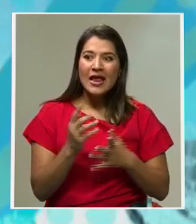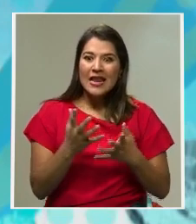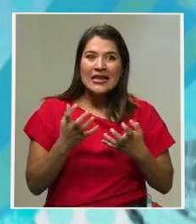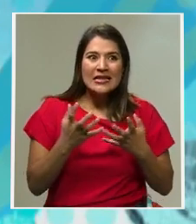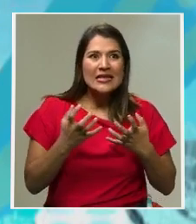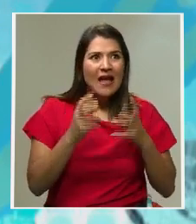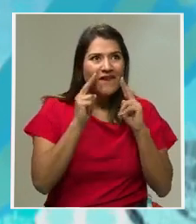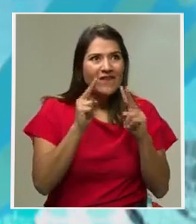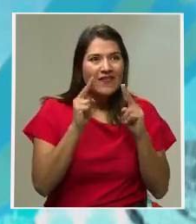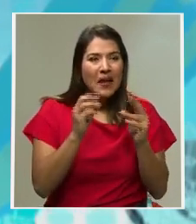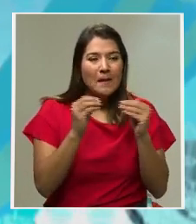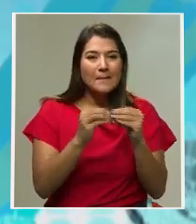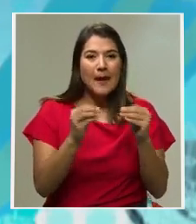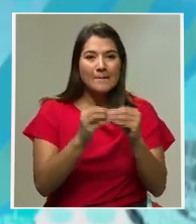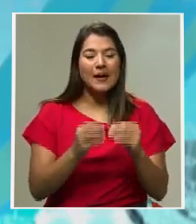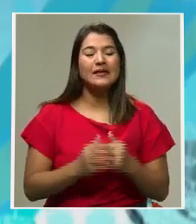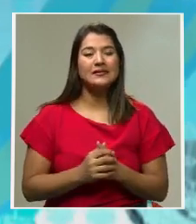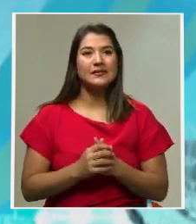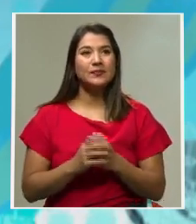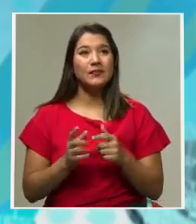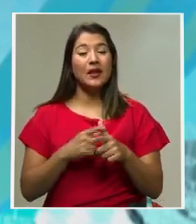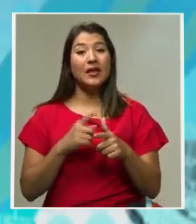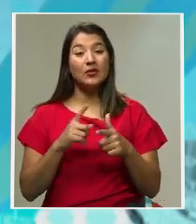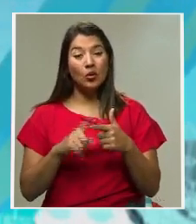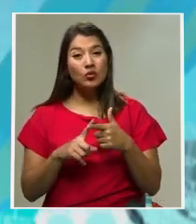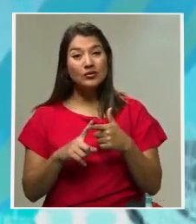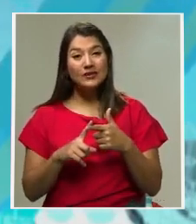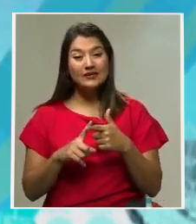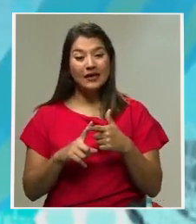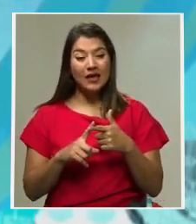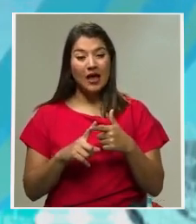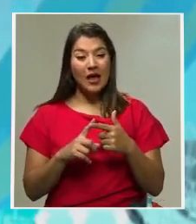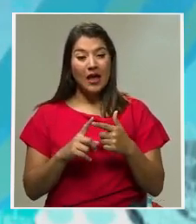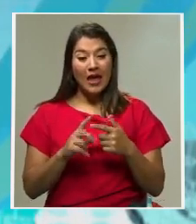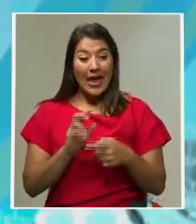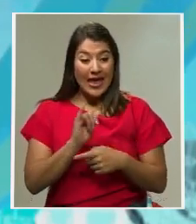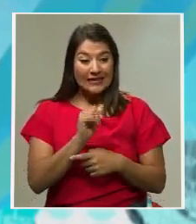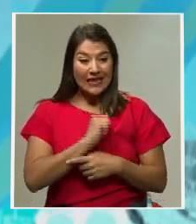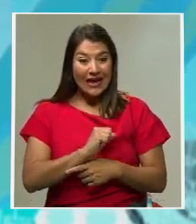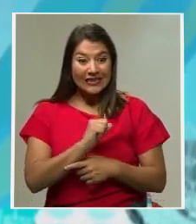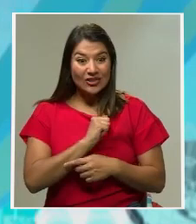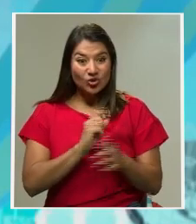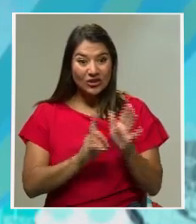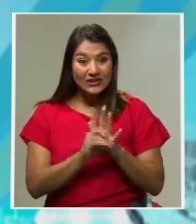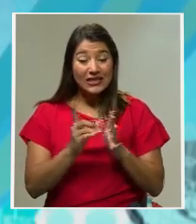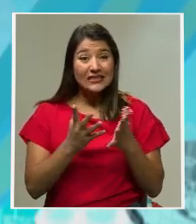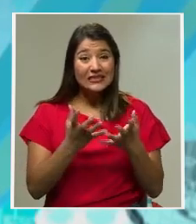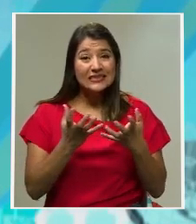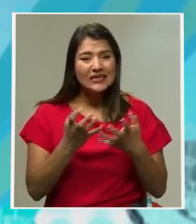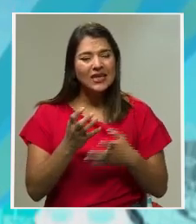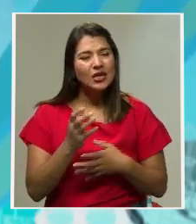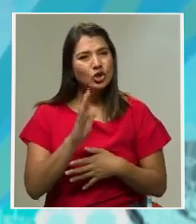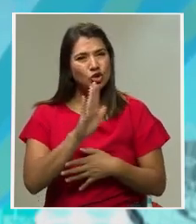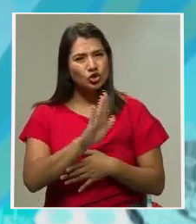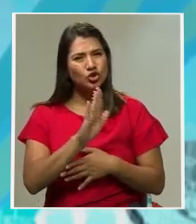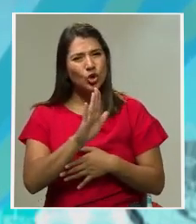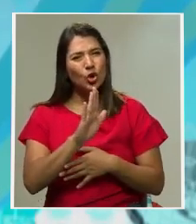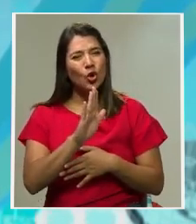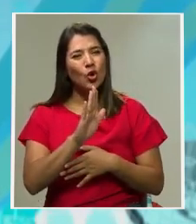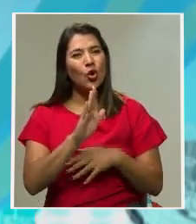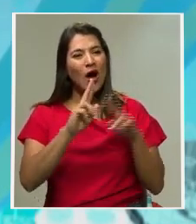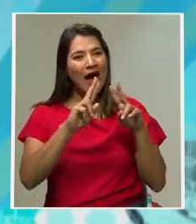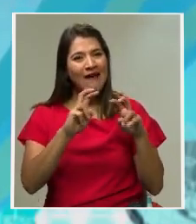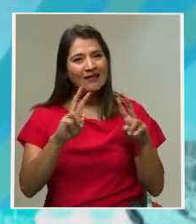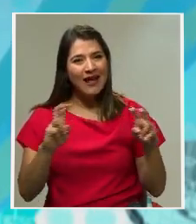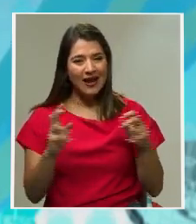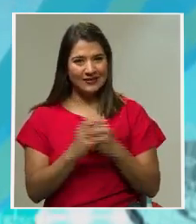vez retoma María Lourdes para no hacernos líos en esta conducta adictiva. ¿Cómo la analizan este tema de